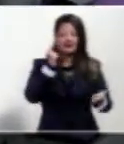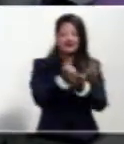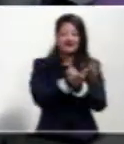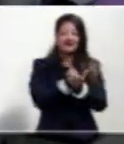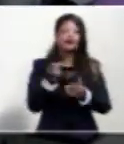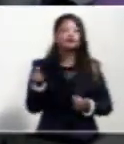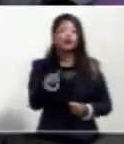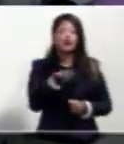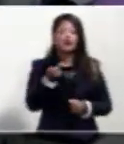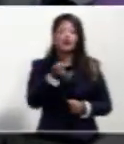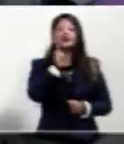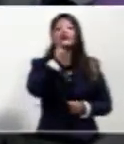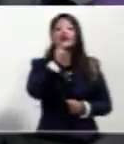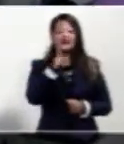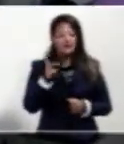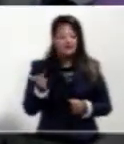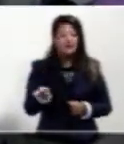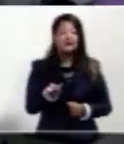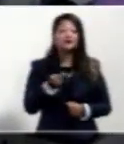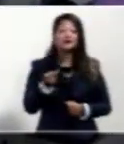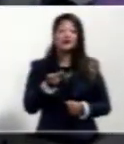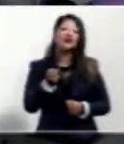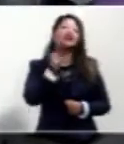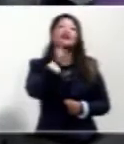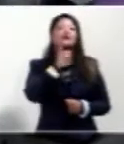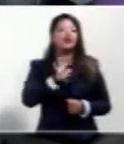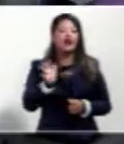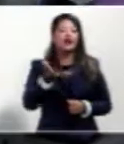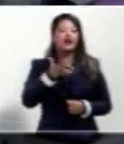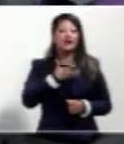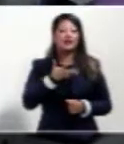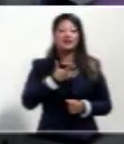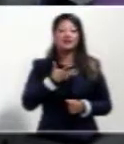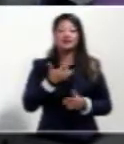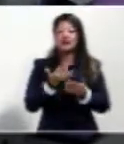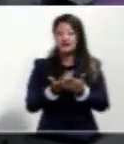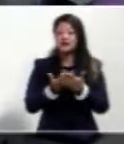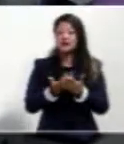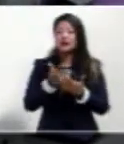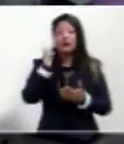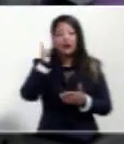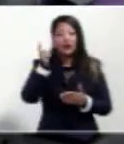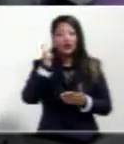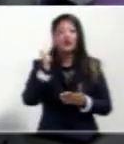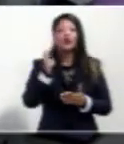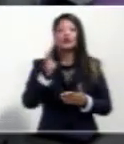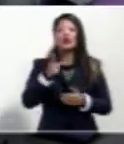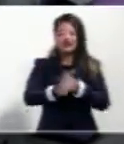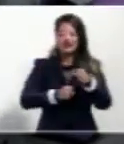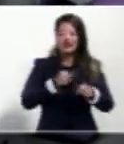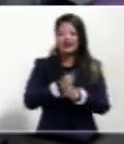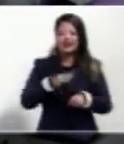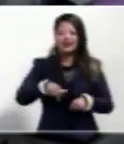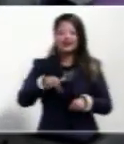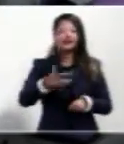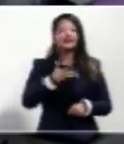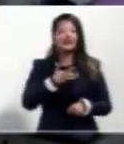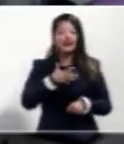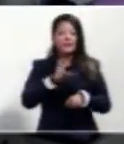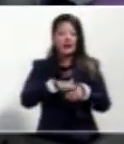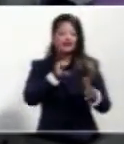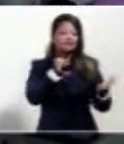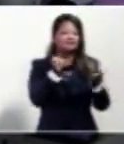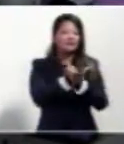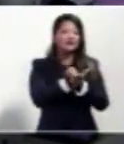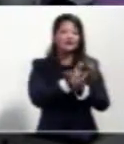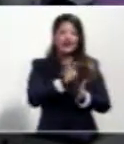del pulque, la marca colectiva del pulque, también ya la tenemos avanzada, esperemos que a principios de este año ya podamos tener la marca colectiva de